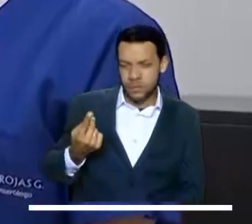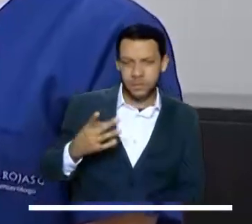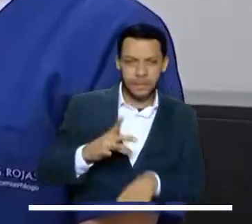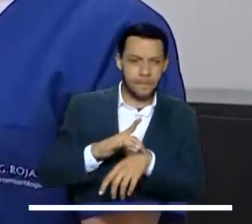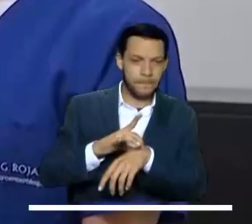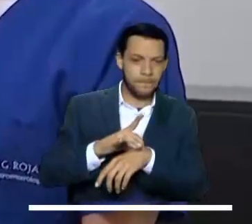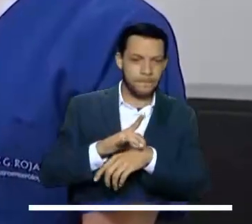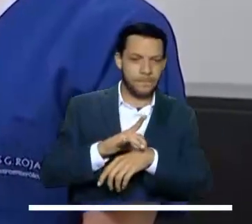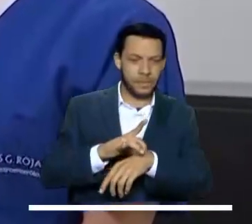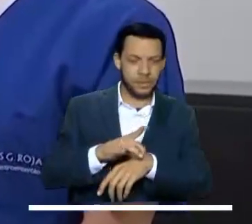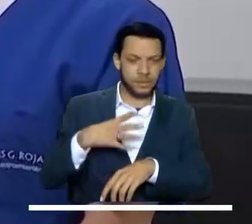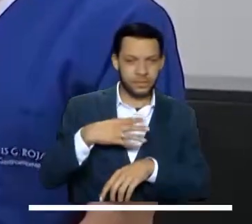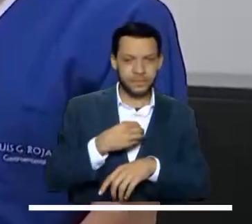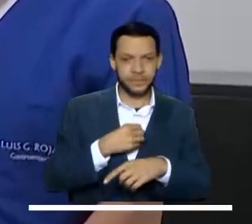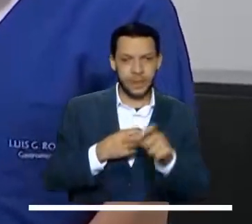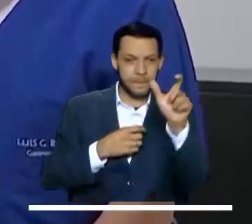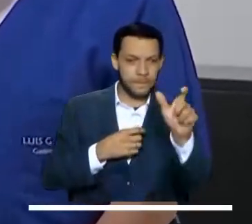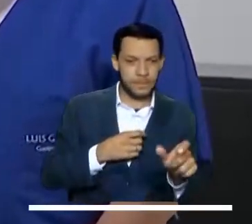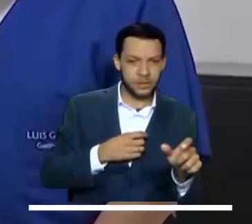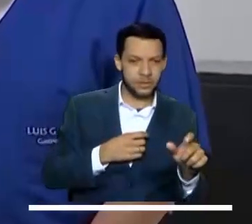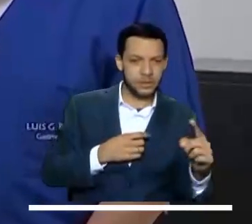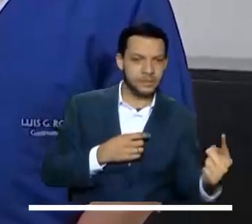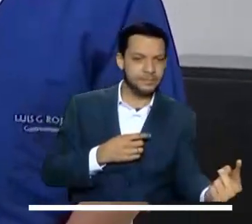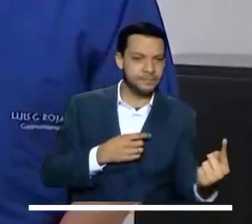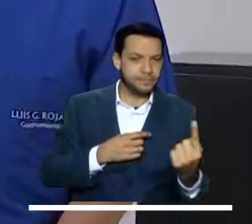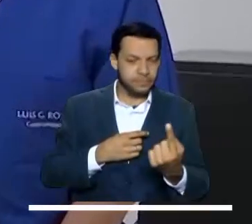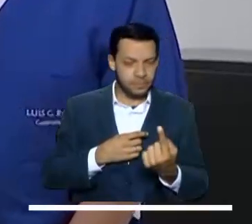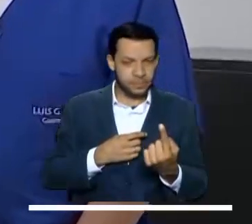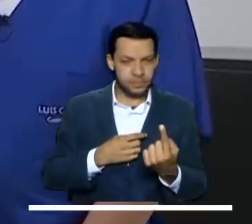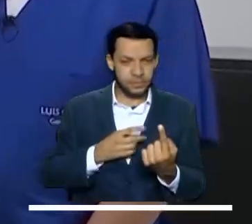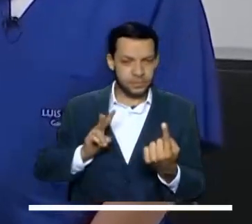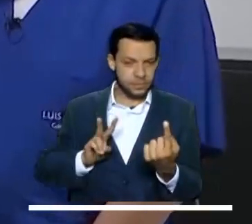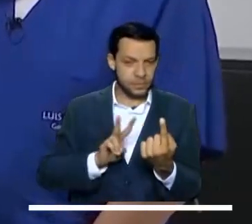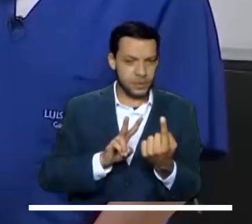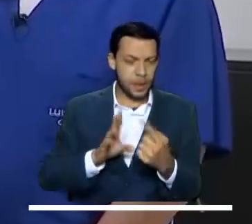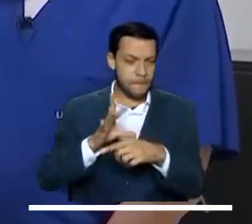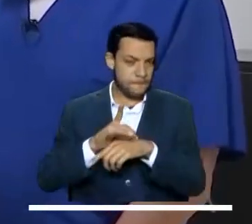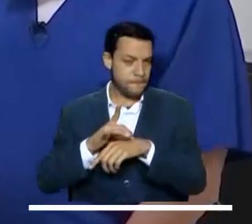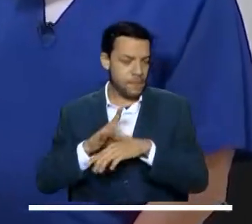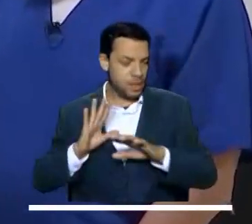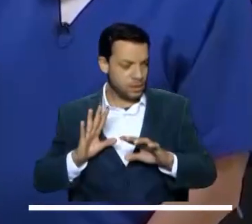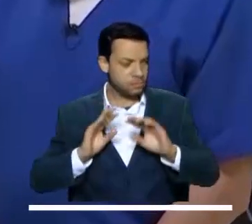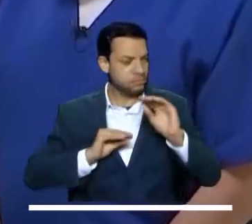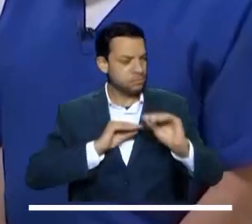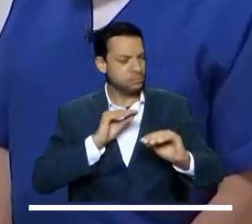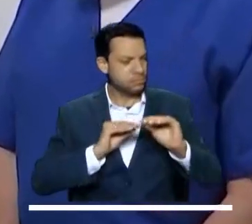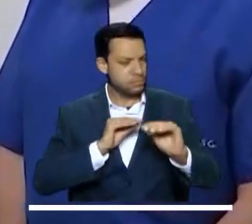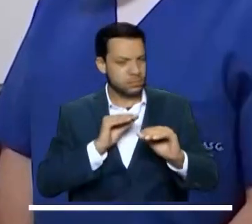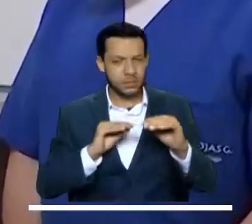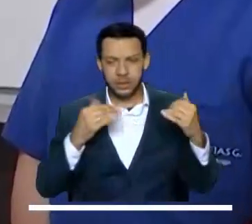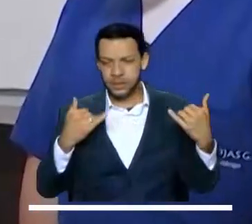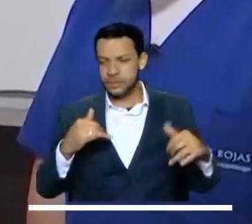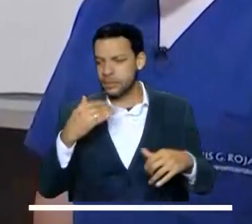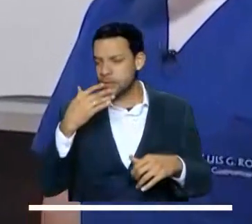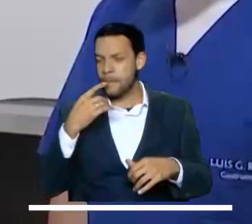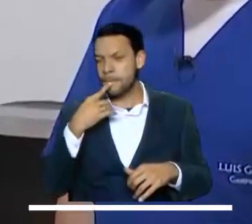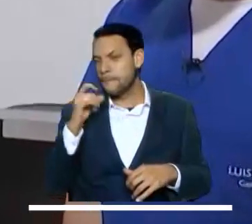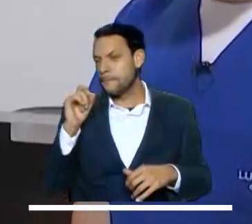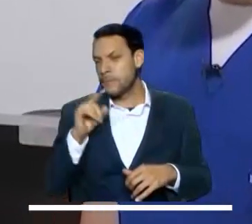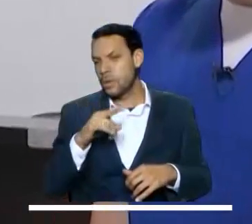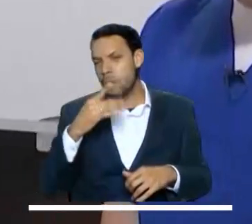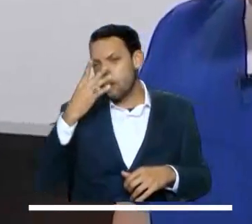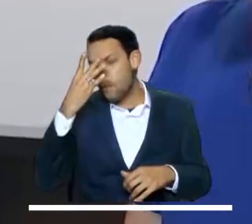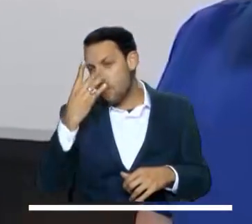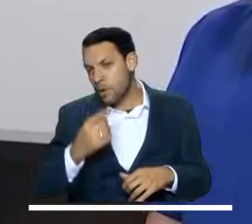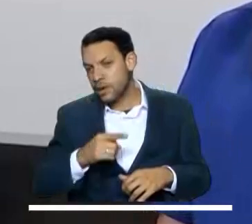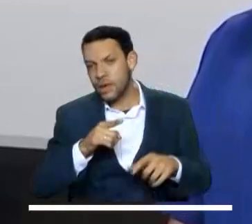en la consulta con un paciente, lo que usted decía cuando estaba haciendo su práctica de rurales y demás. ¿Por qué es tan difícil que el paciente